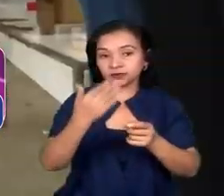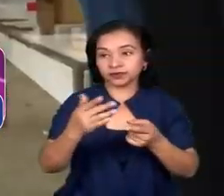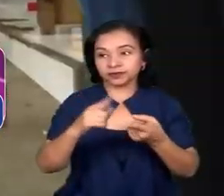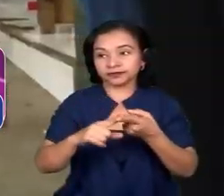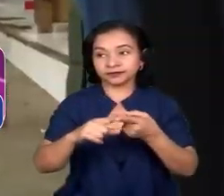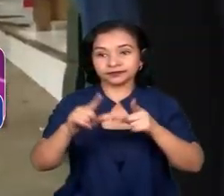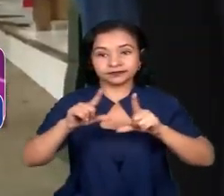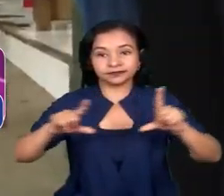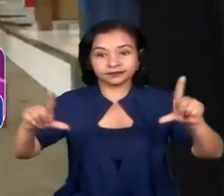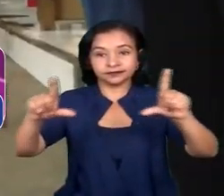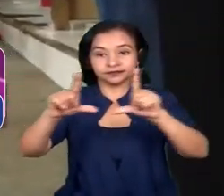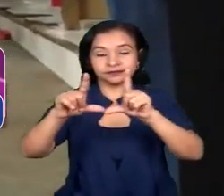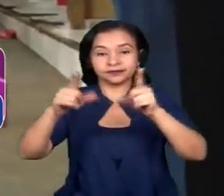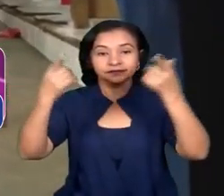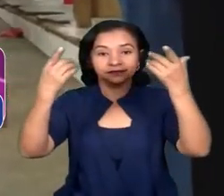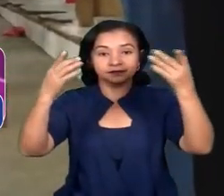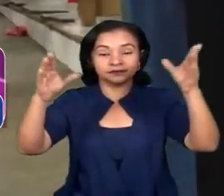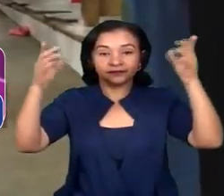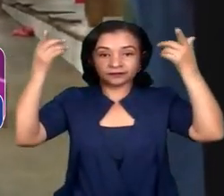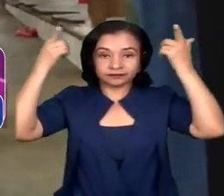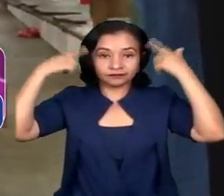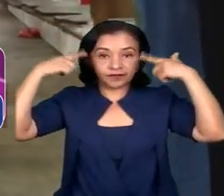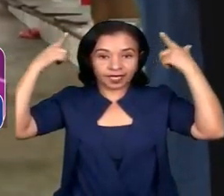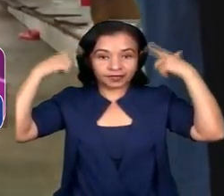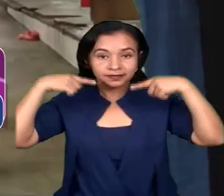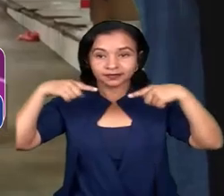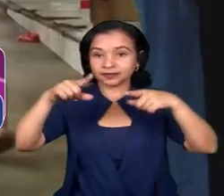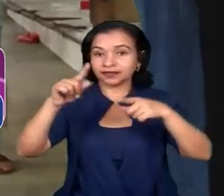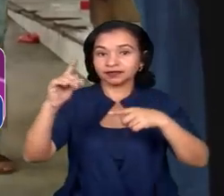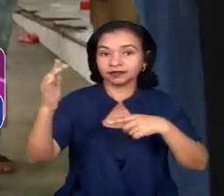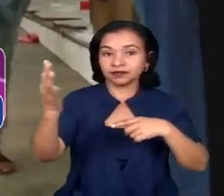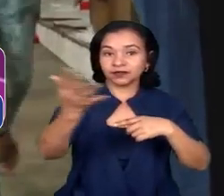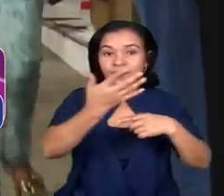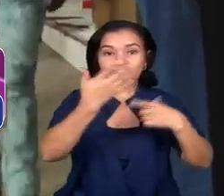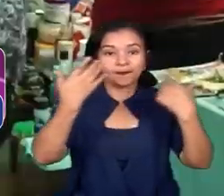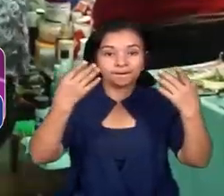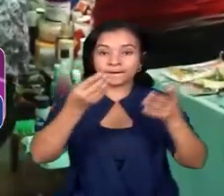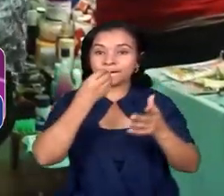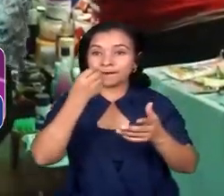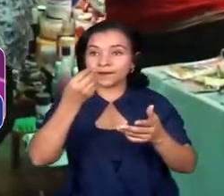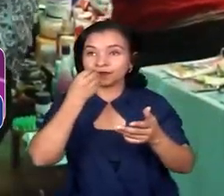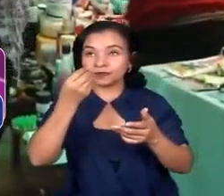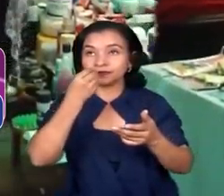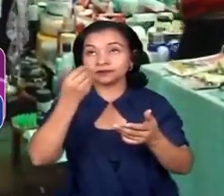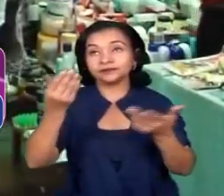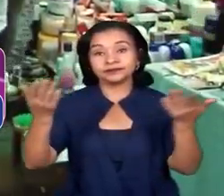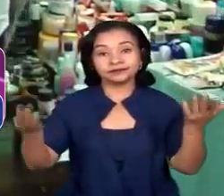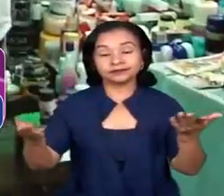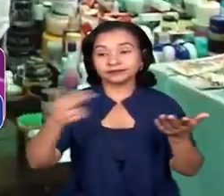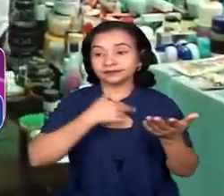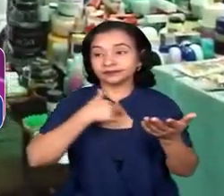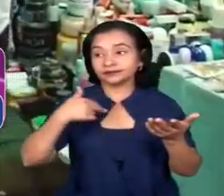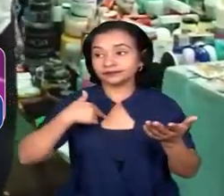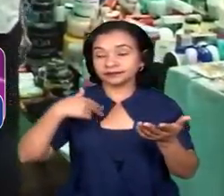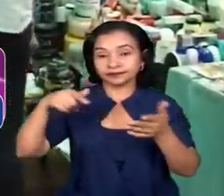tenemos el lugar donde son las artesanías, tenemos el lugar donde hay todo lo que es comida, lo que está